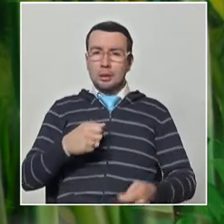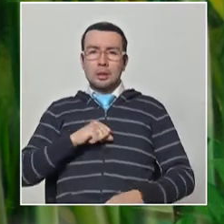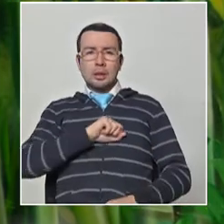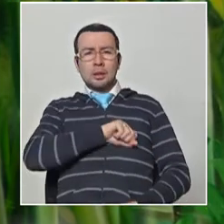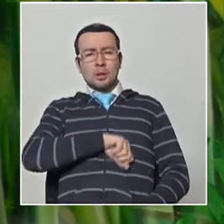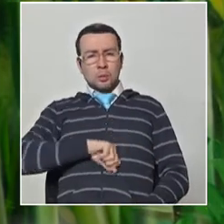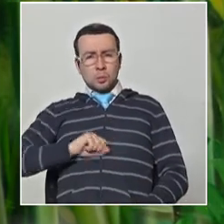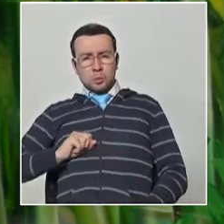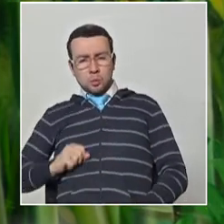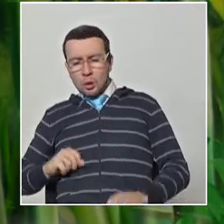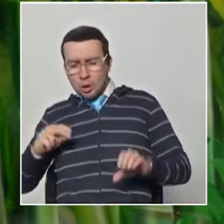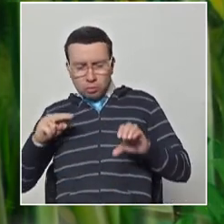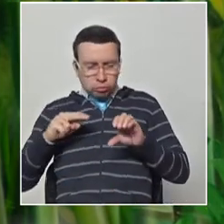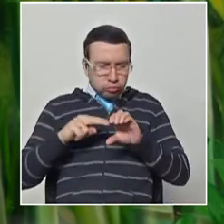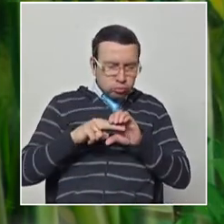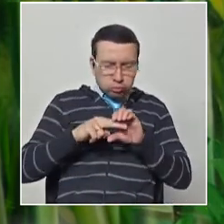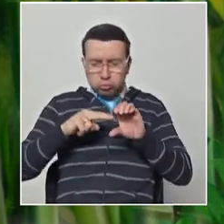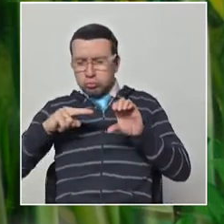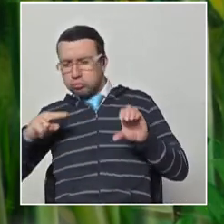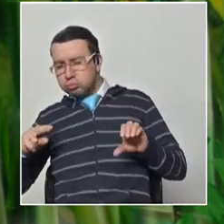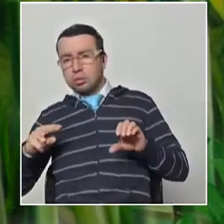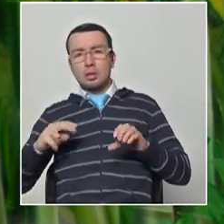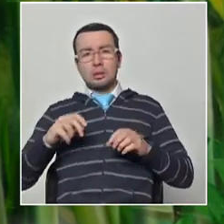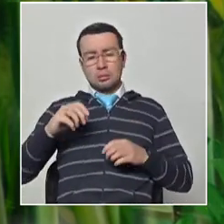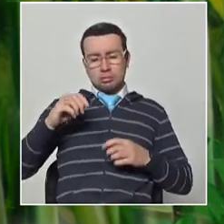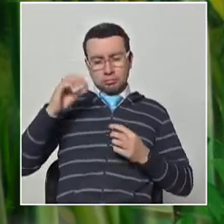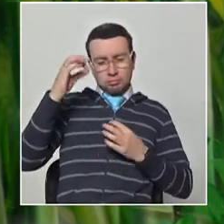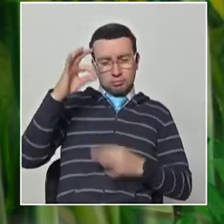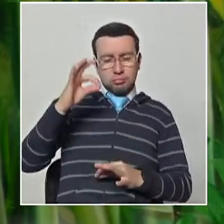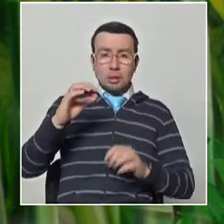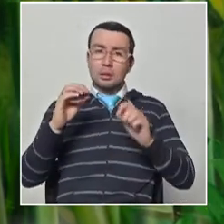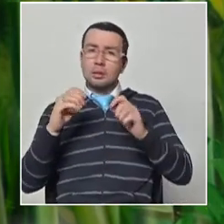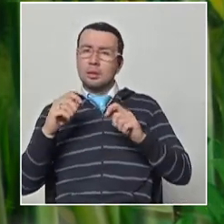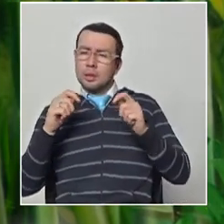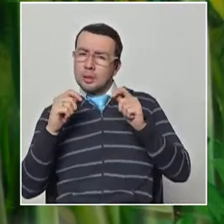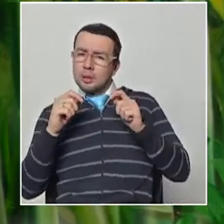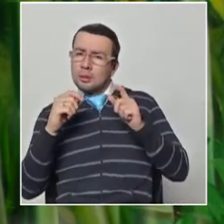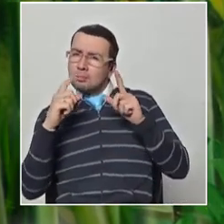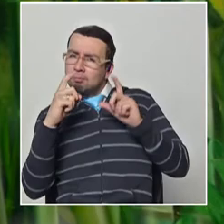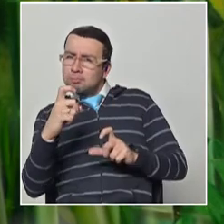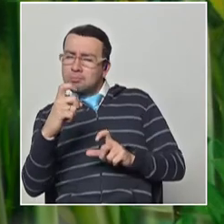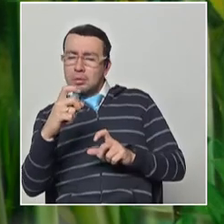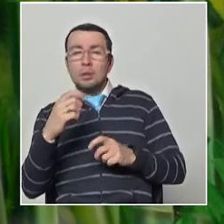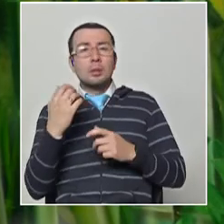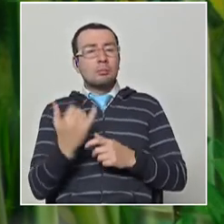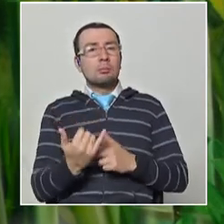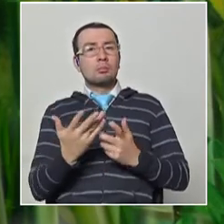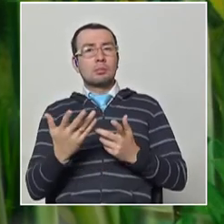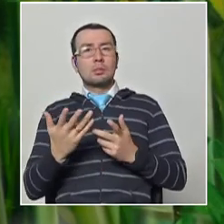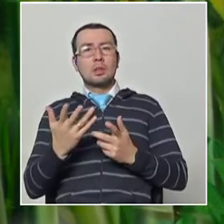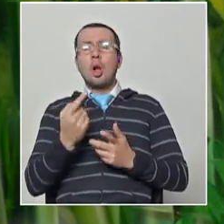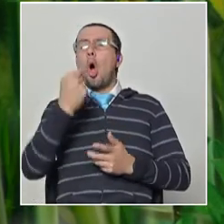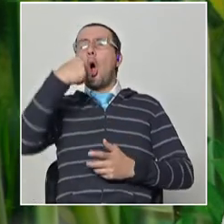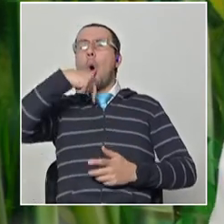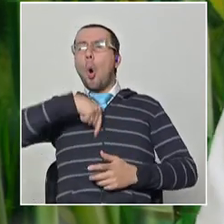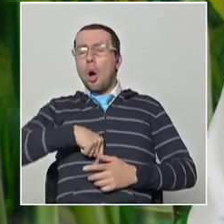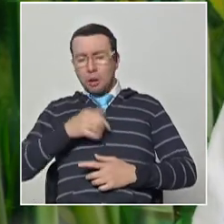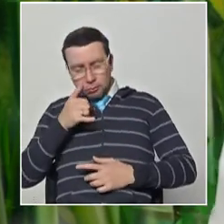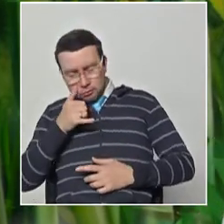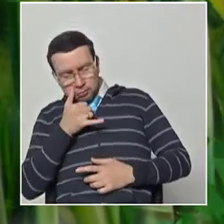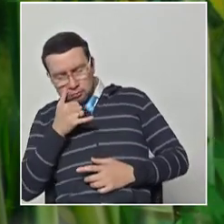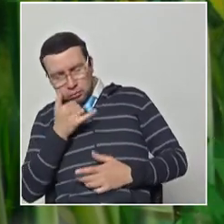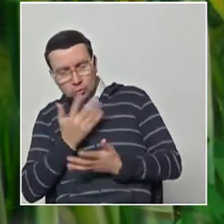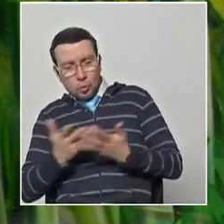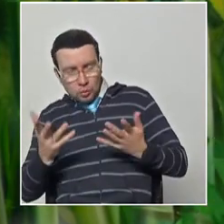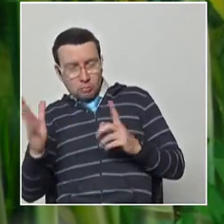la tomografía la radiografía los enemas o la colonoscopia la endoscopia sí porque es que yo me